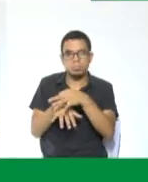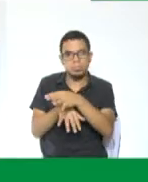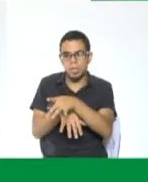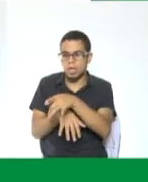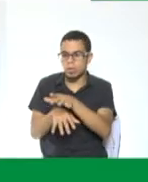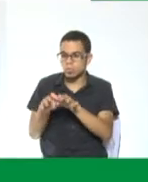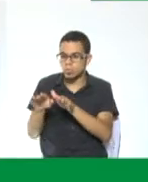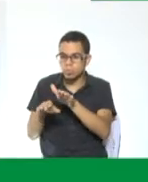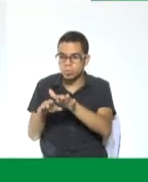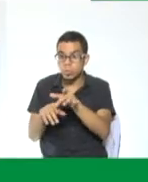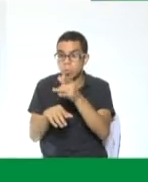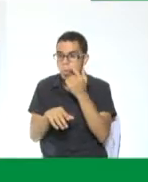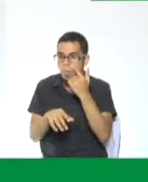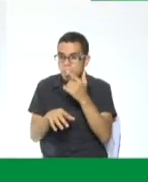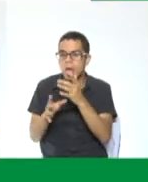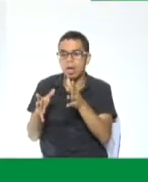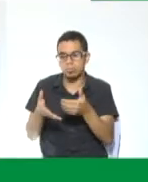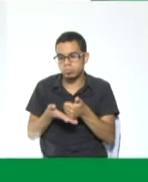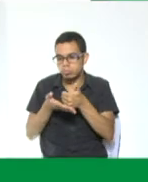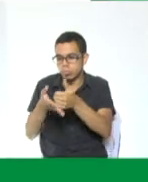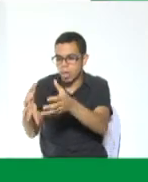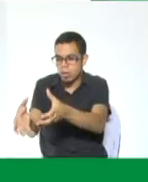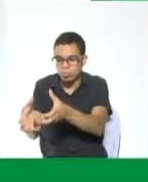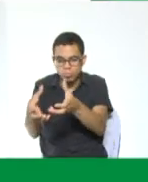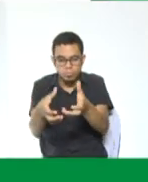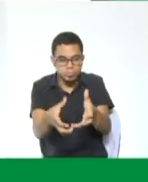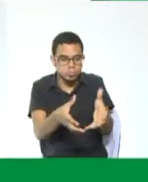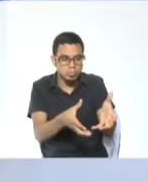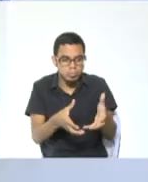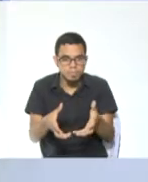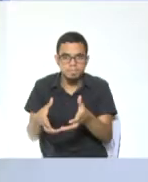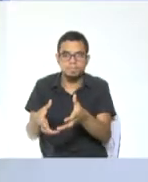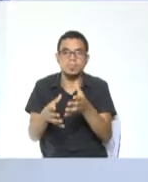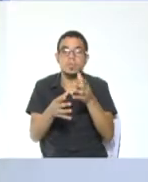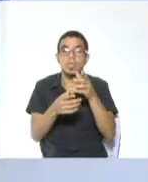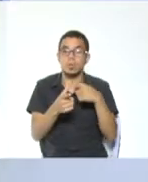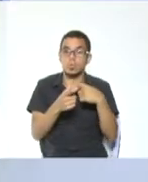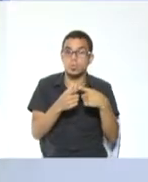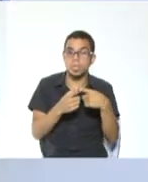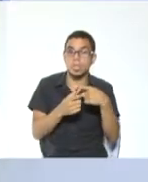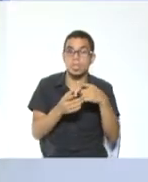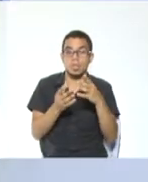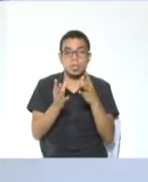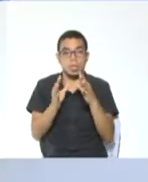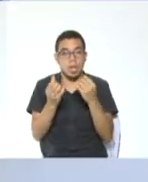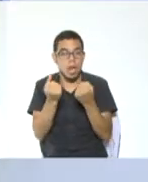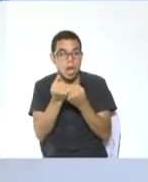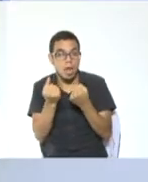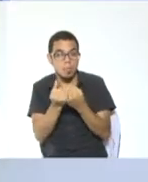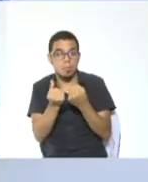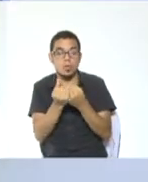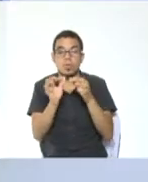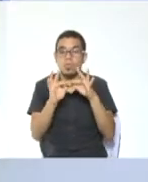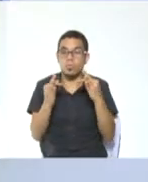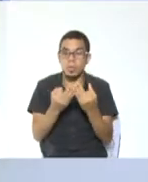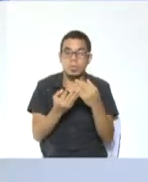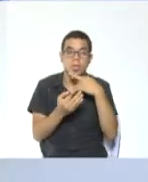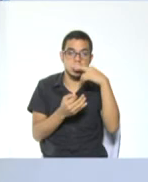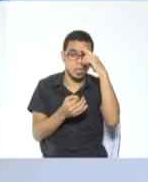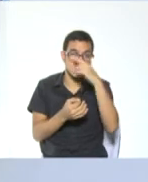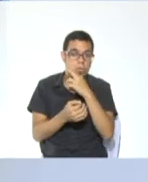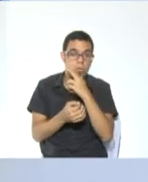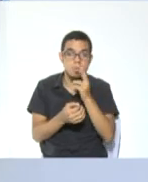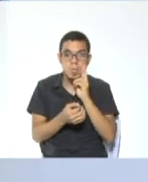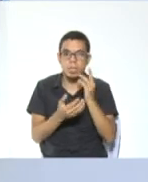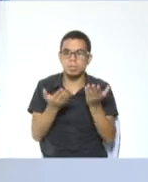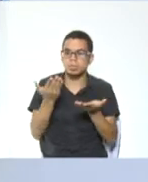la participación de ambos padres, pues el trabajo logrado va a ser el resultado de ese apoyo mutuo que